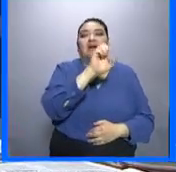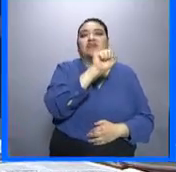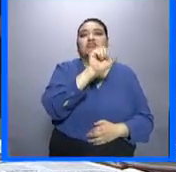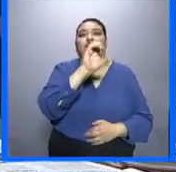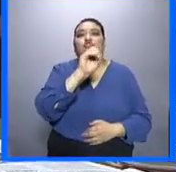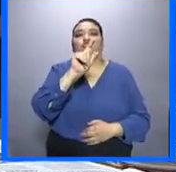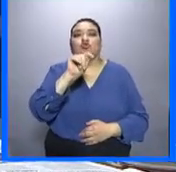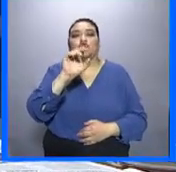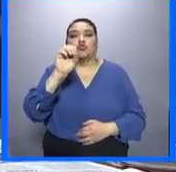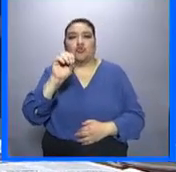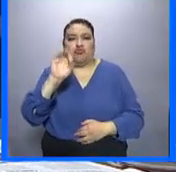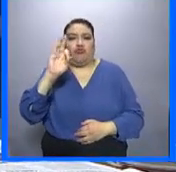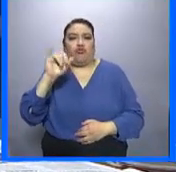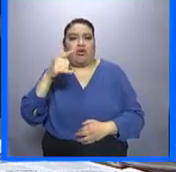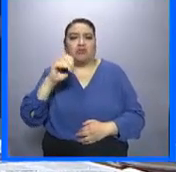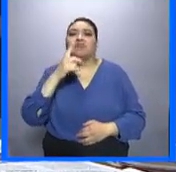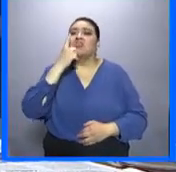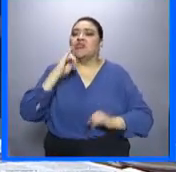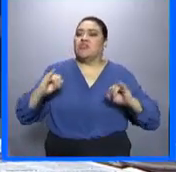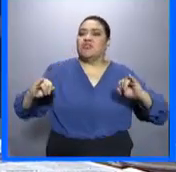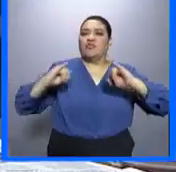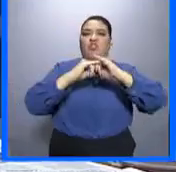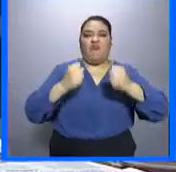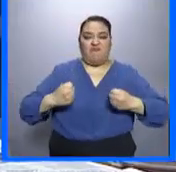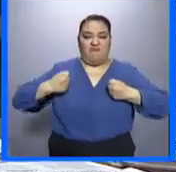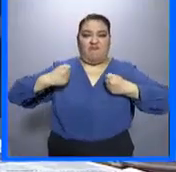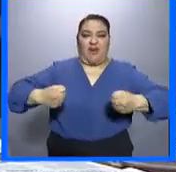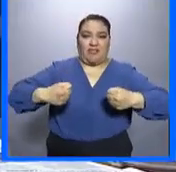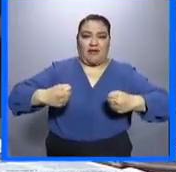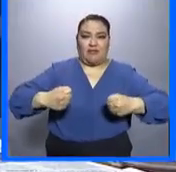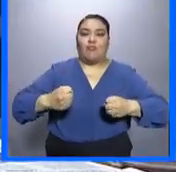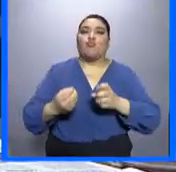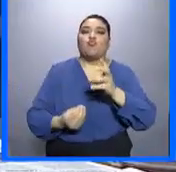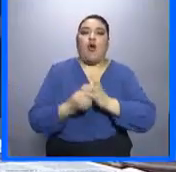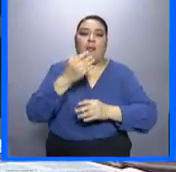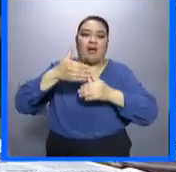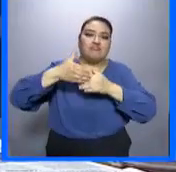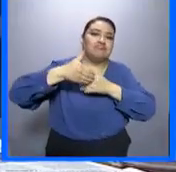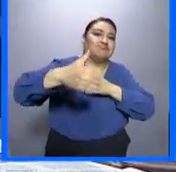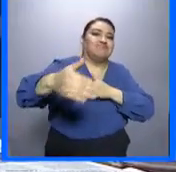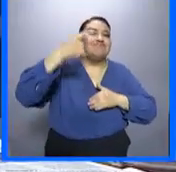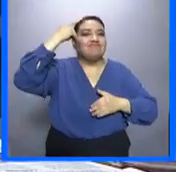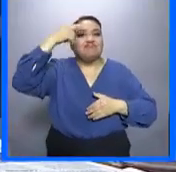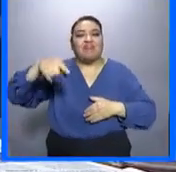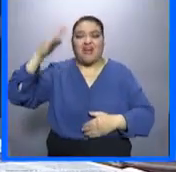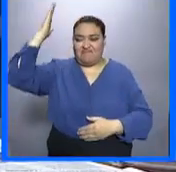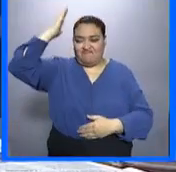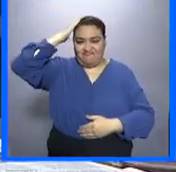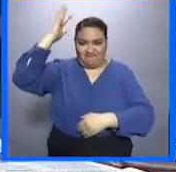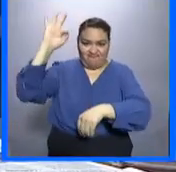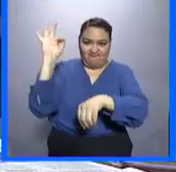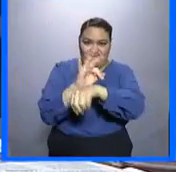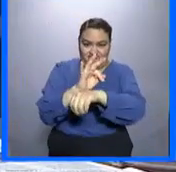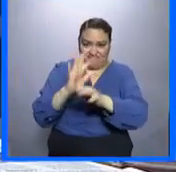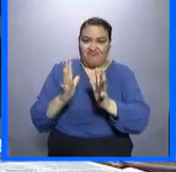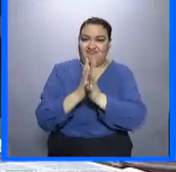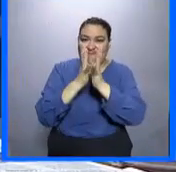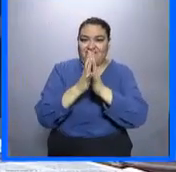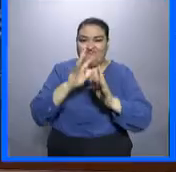que la institución está de pie y más fuerte que nunca en una nueva etapa para consolidarse como garante de la democracia.